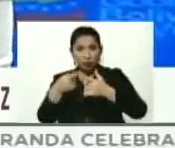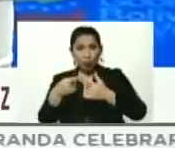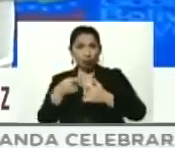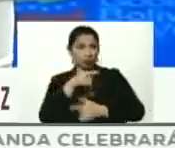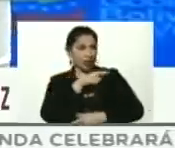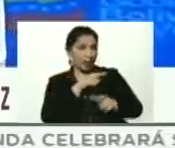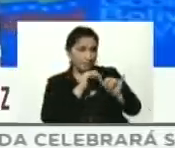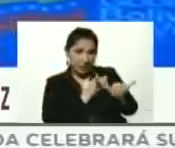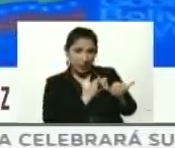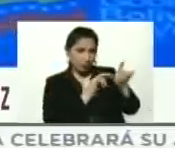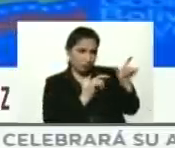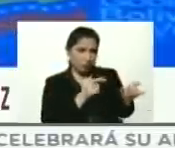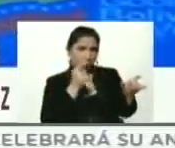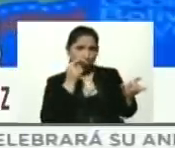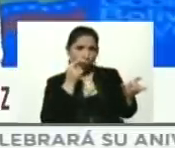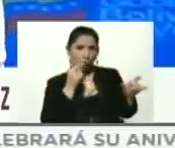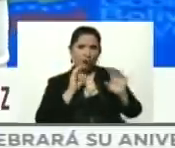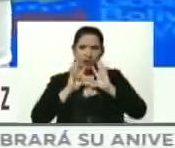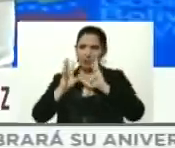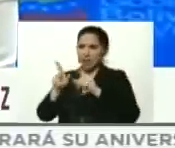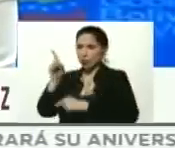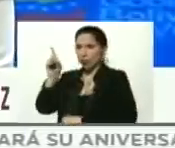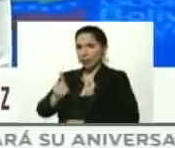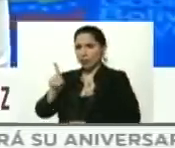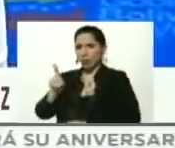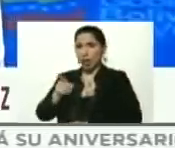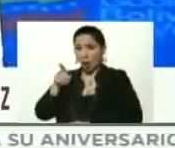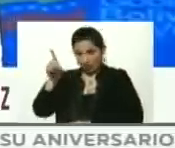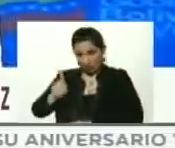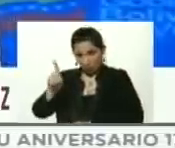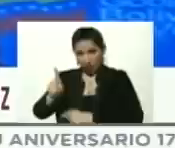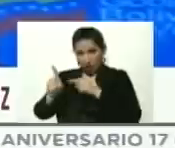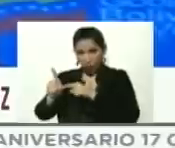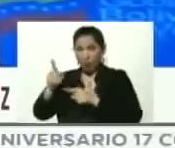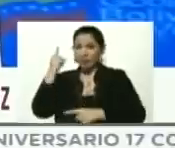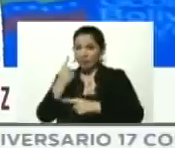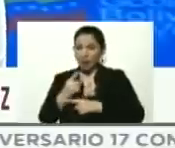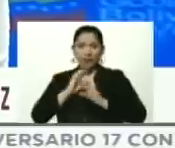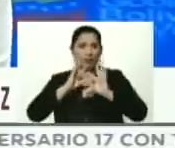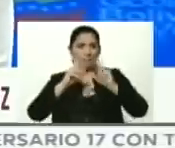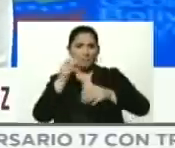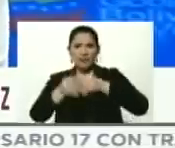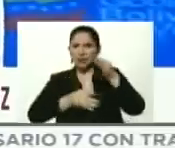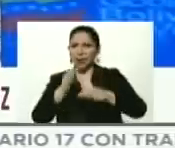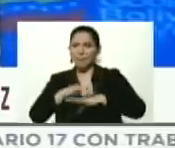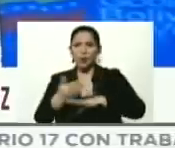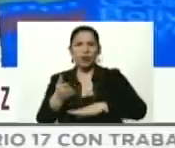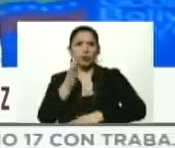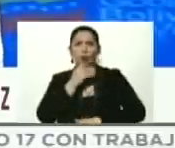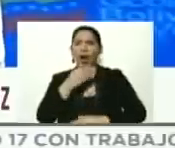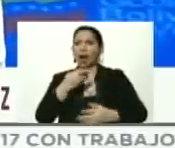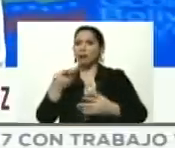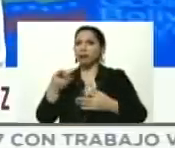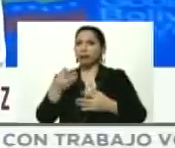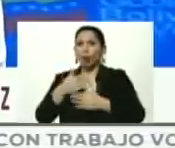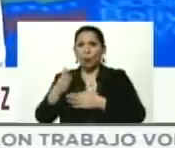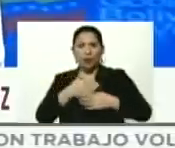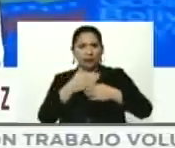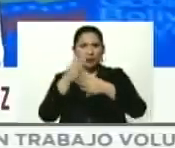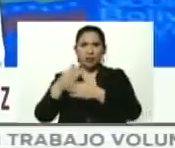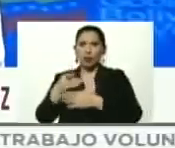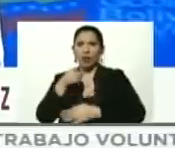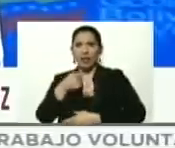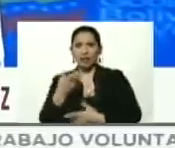diputados. Estos diputados tendrían que explicar por qué ellos no han compartido esta interpelación con el